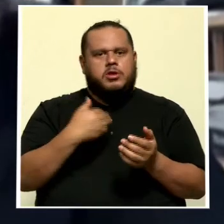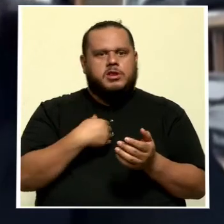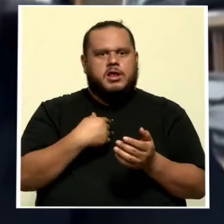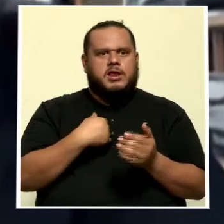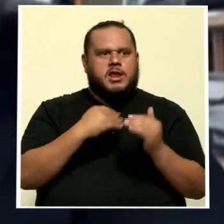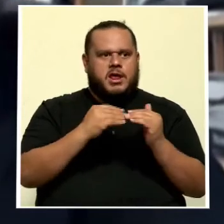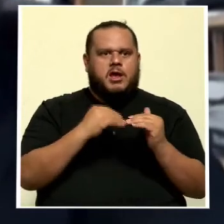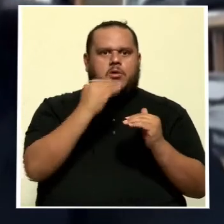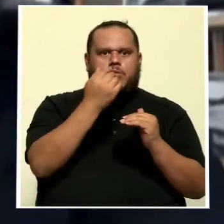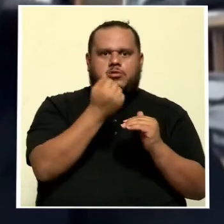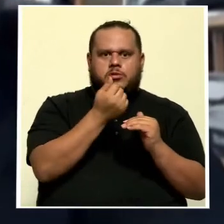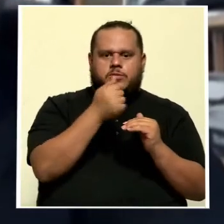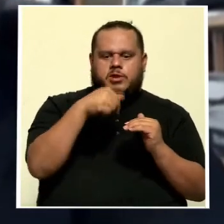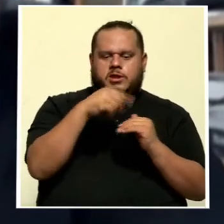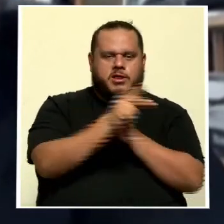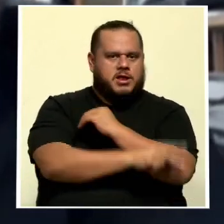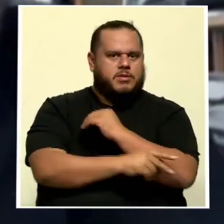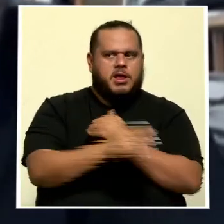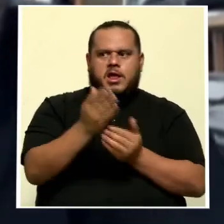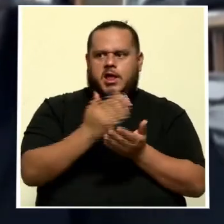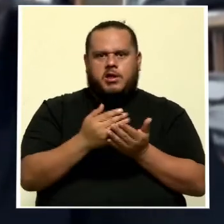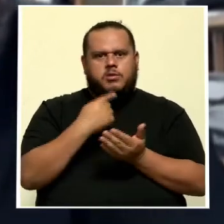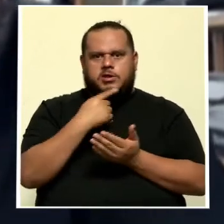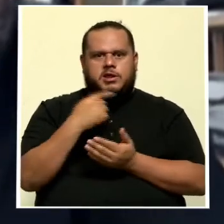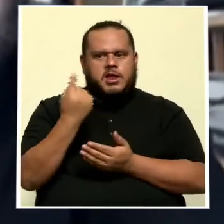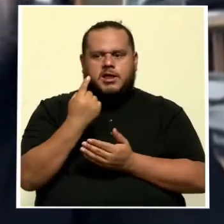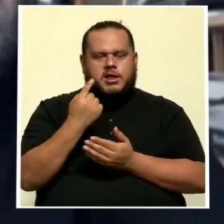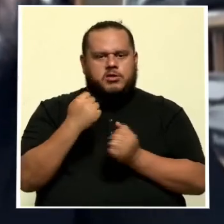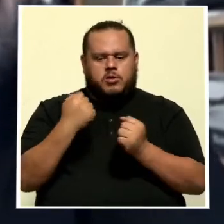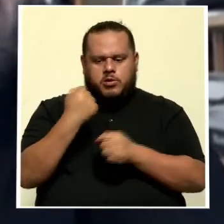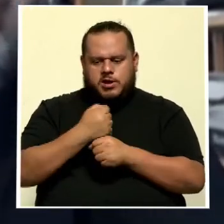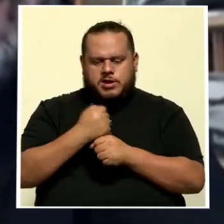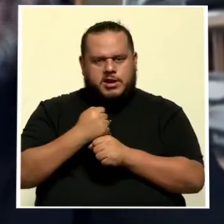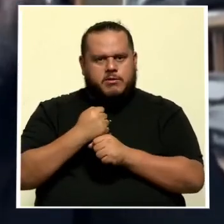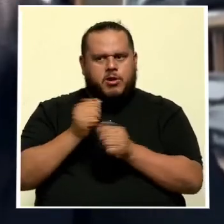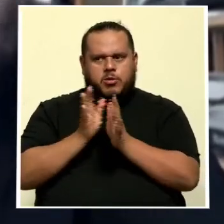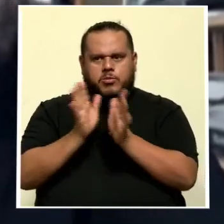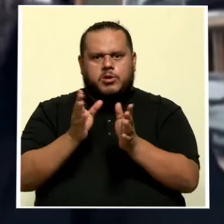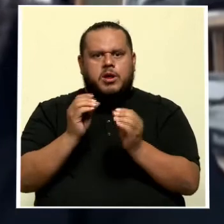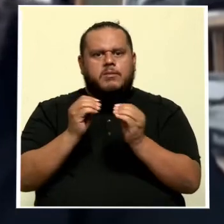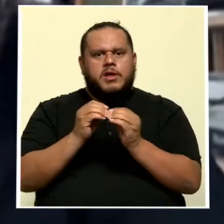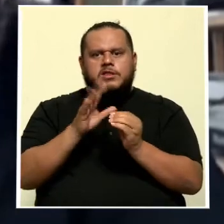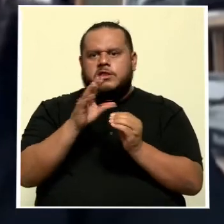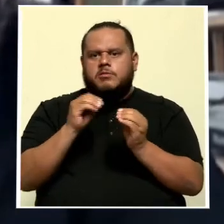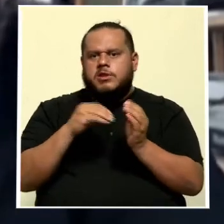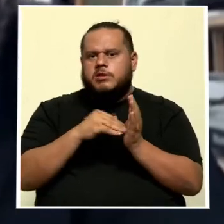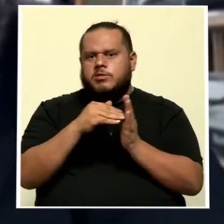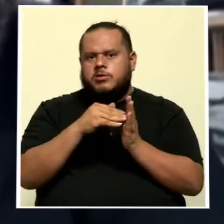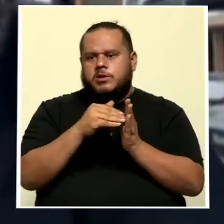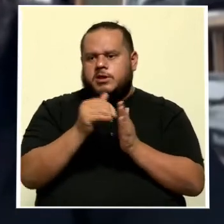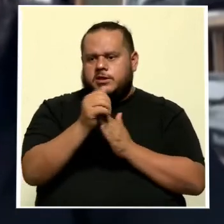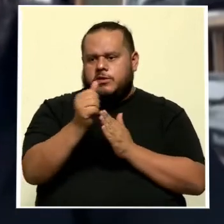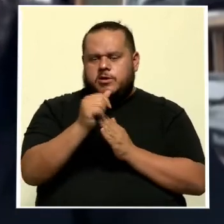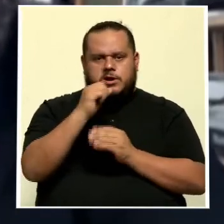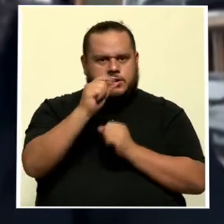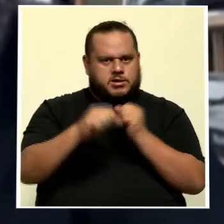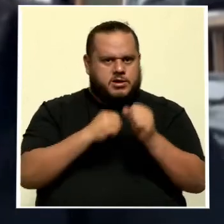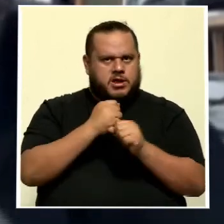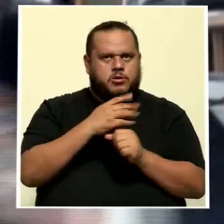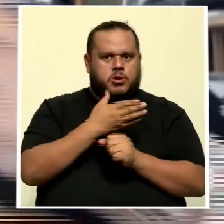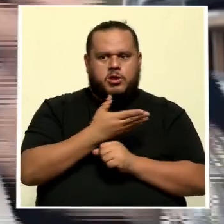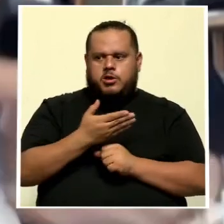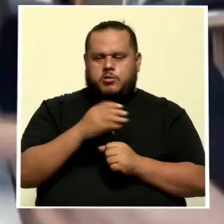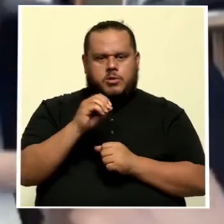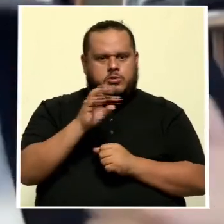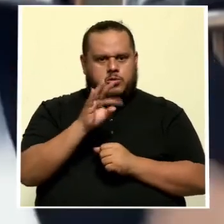en este país que algunos estiman que solo en la obra pública es de más de 50 millones de dólares al año, ¿verdad? Y cuando Otto le